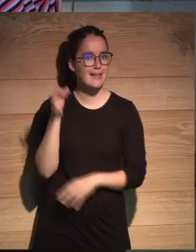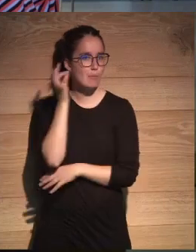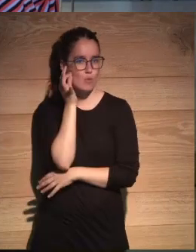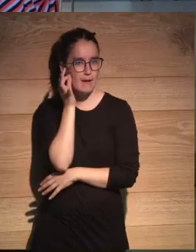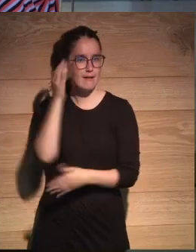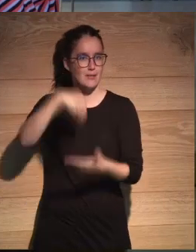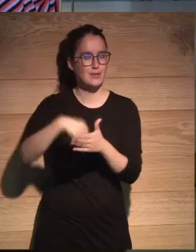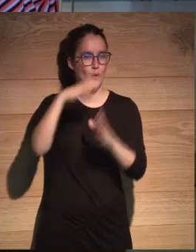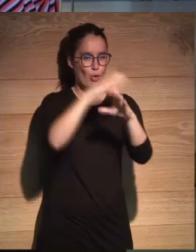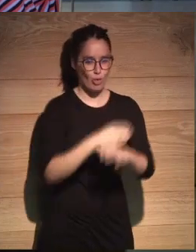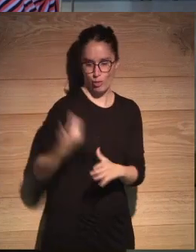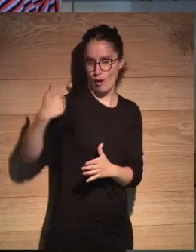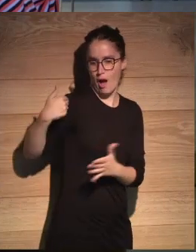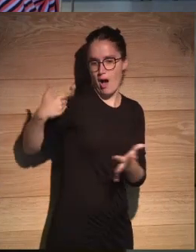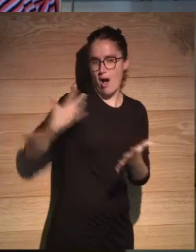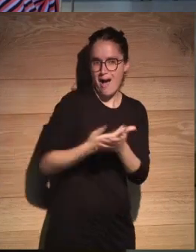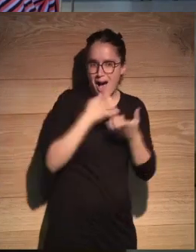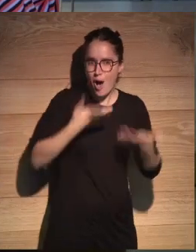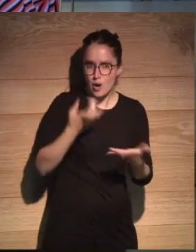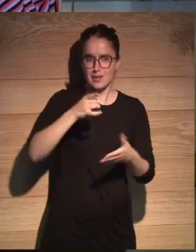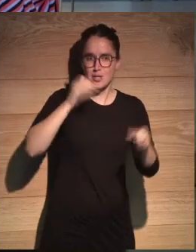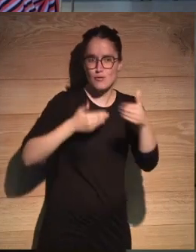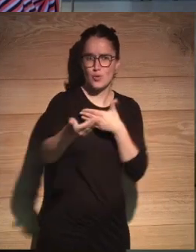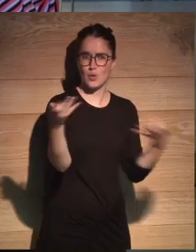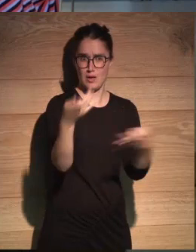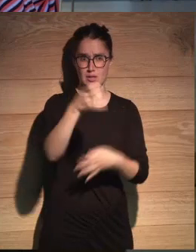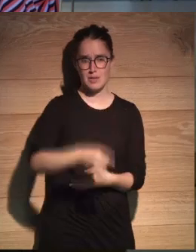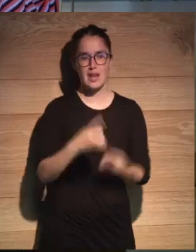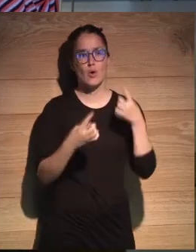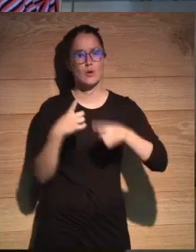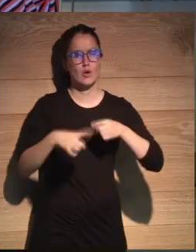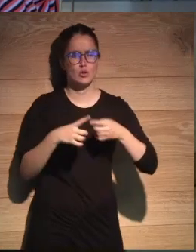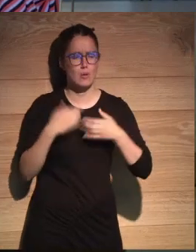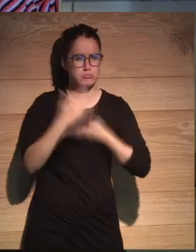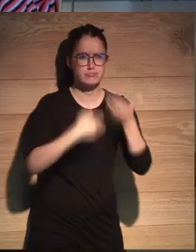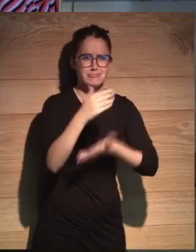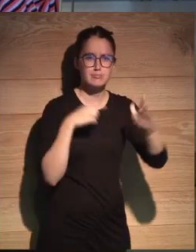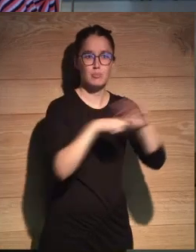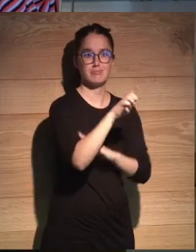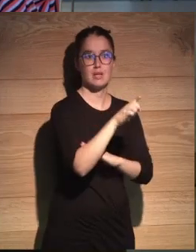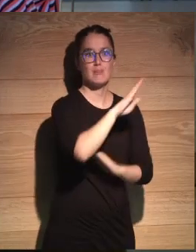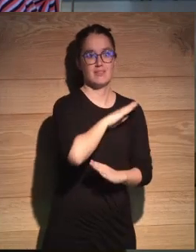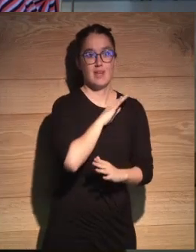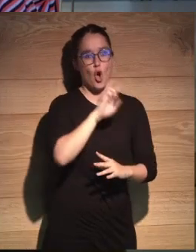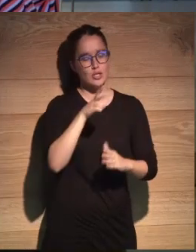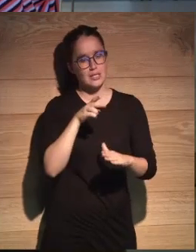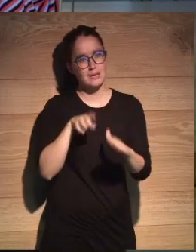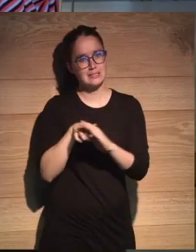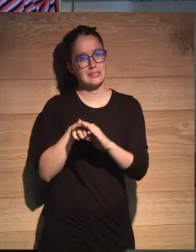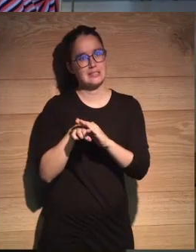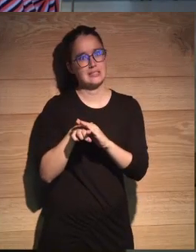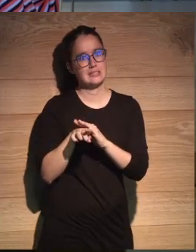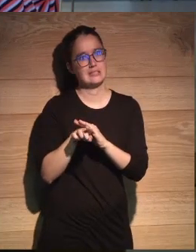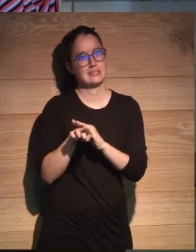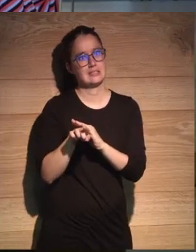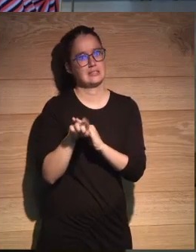mujer ha jugado, que juega y que tiene que jugar en el futuro. Sí que hay pequeñas parcelas en las que se ha hecho mucho avance y otras muchas en las que se va avanzando poco